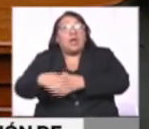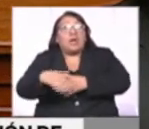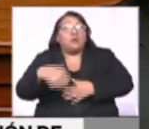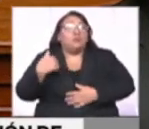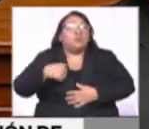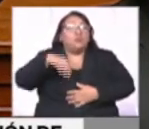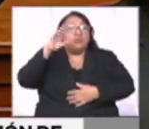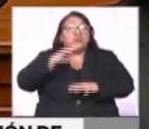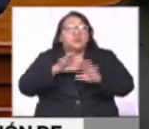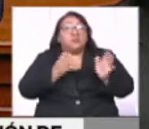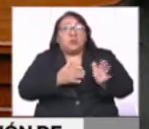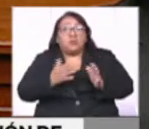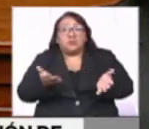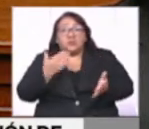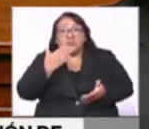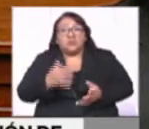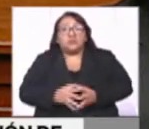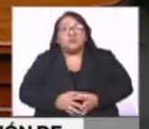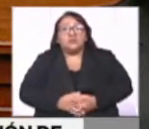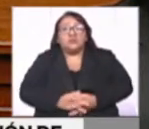sin preparación. Gracias.